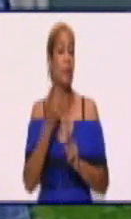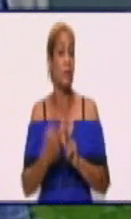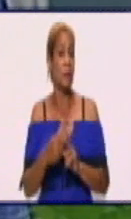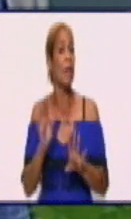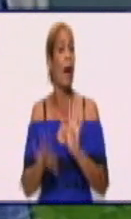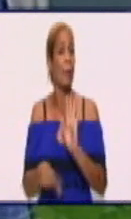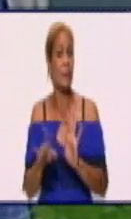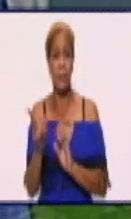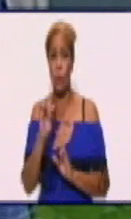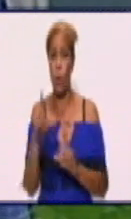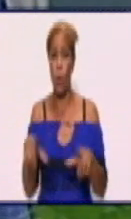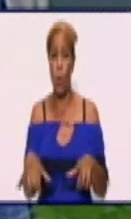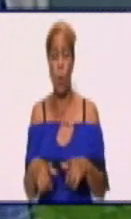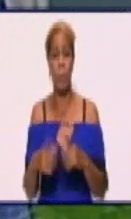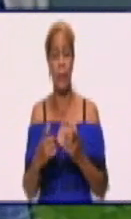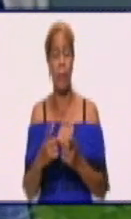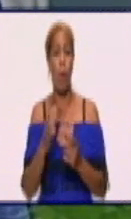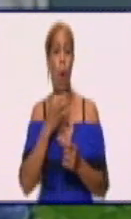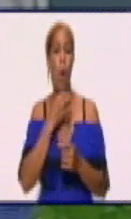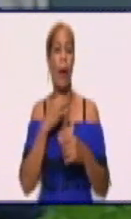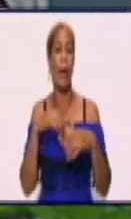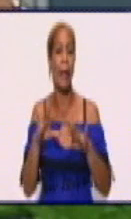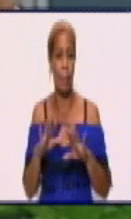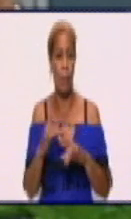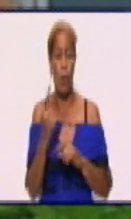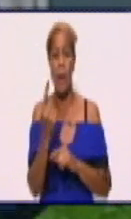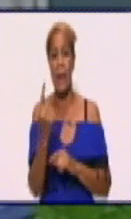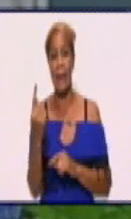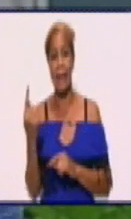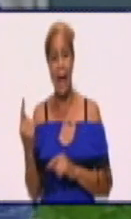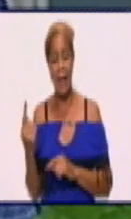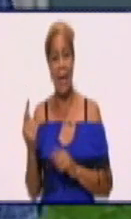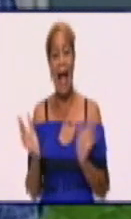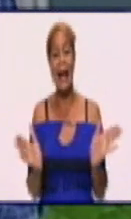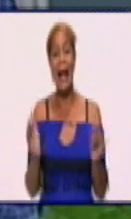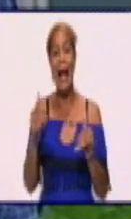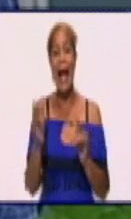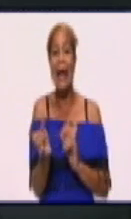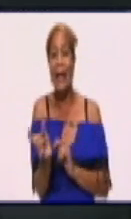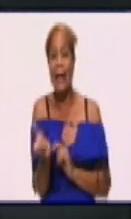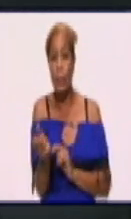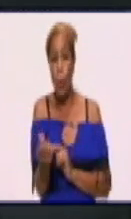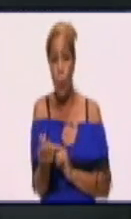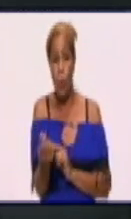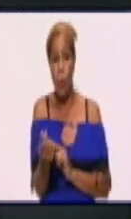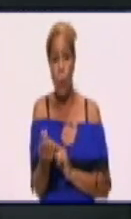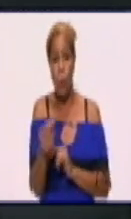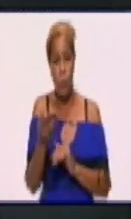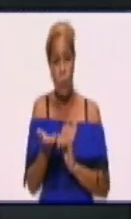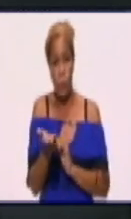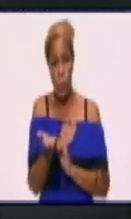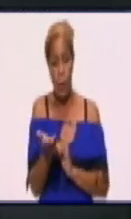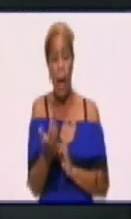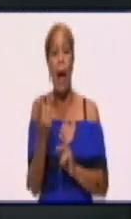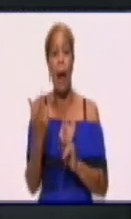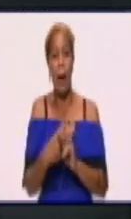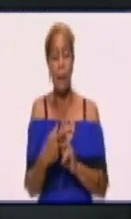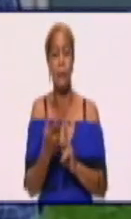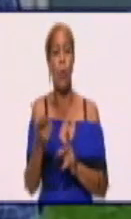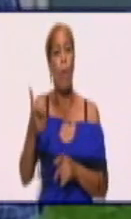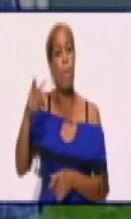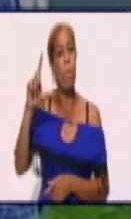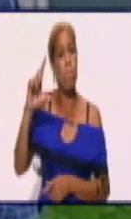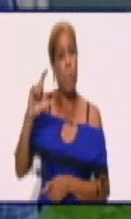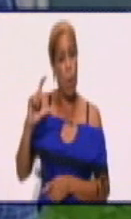por ejemplo en cada cajero hay un pomo de hipoclorito en cada cajero al menos en el